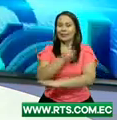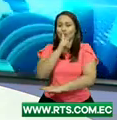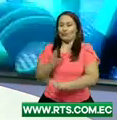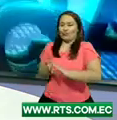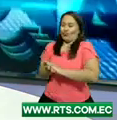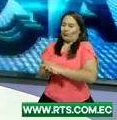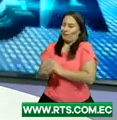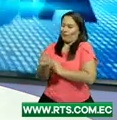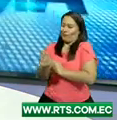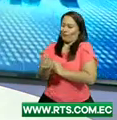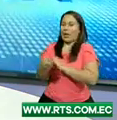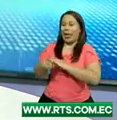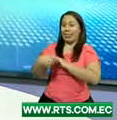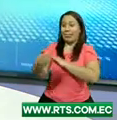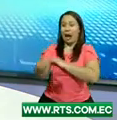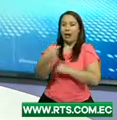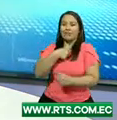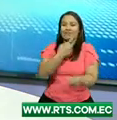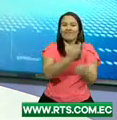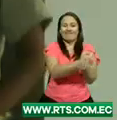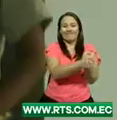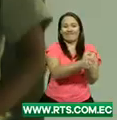magistrado de la sala